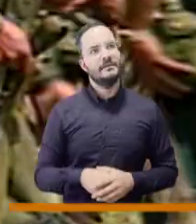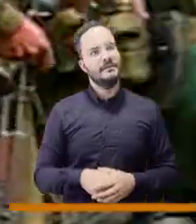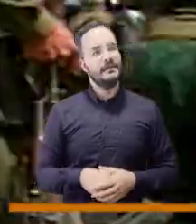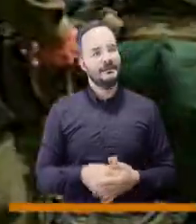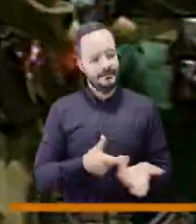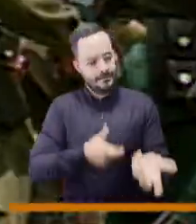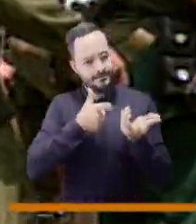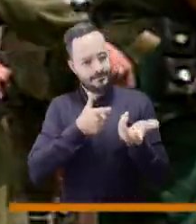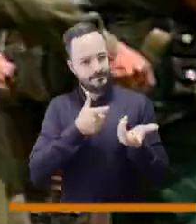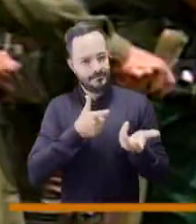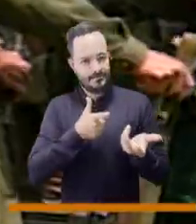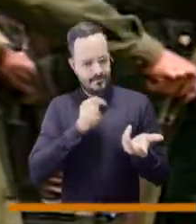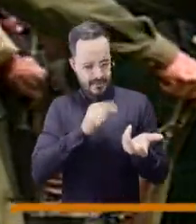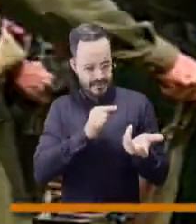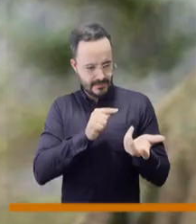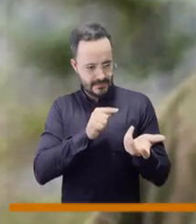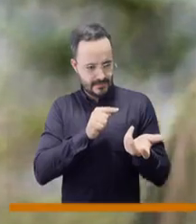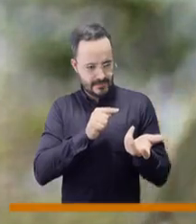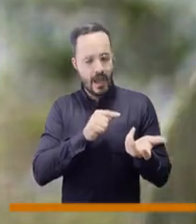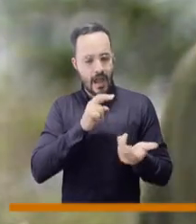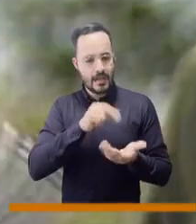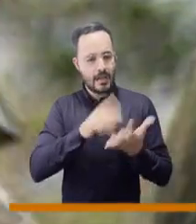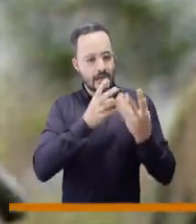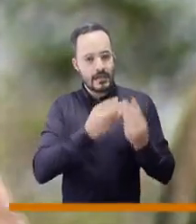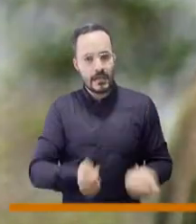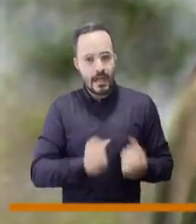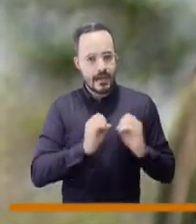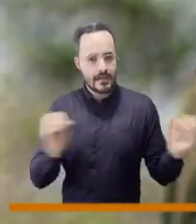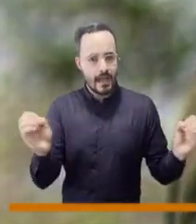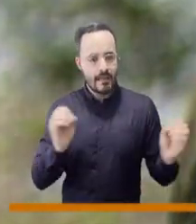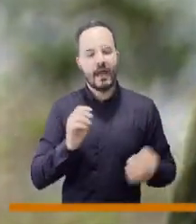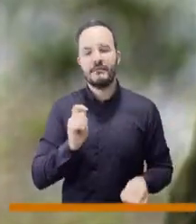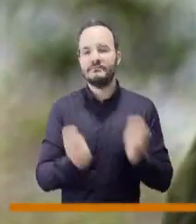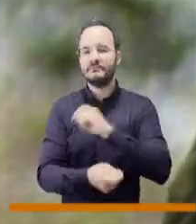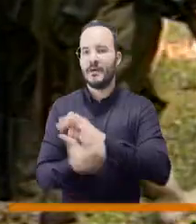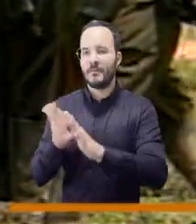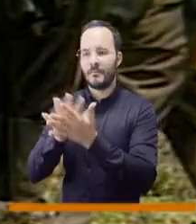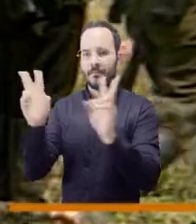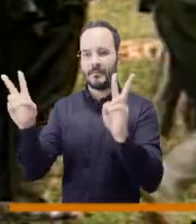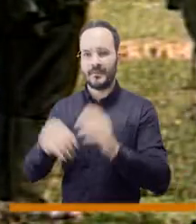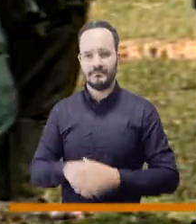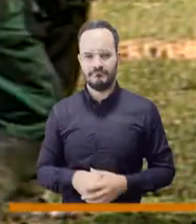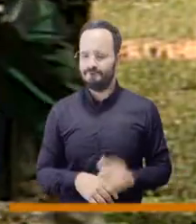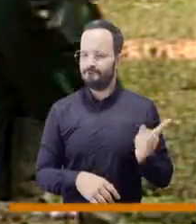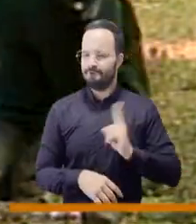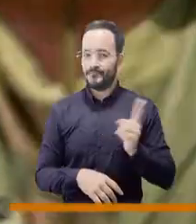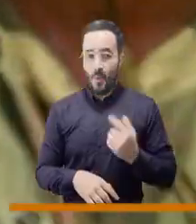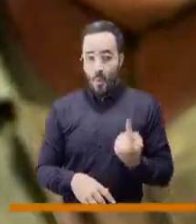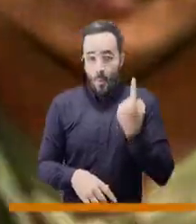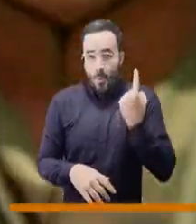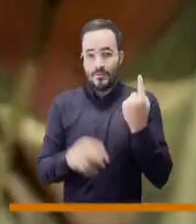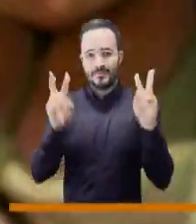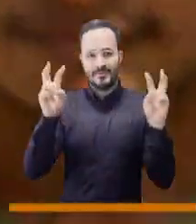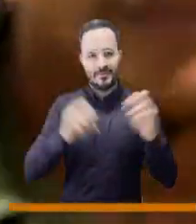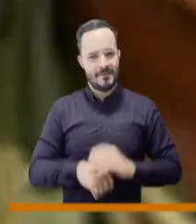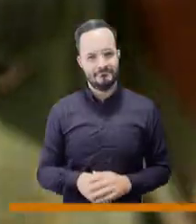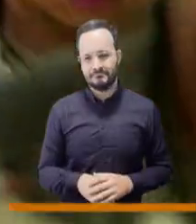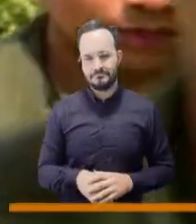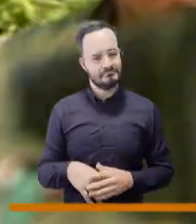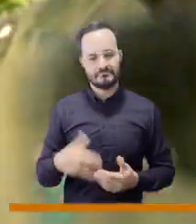ampliar la idea de conflicto armado, ¿cierto? Ya no es conflicto armado basado únicamente en asuntos políticos,